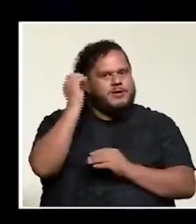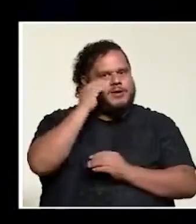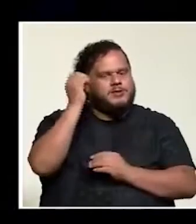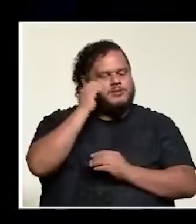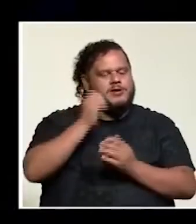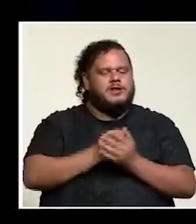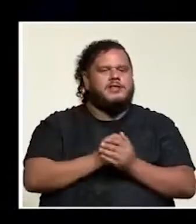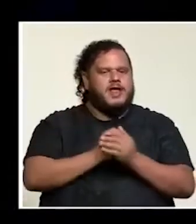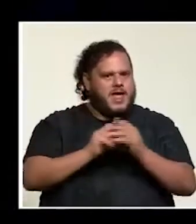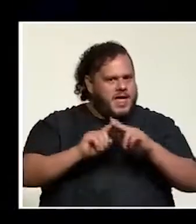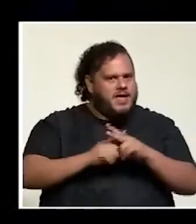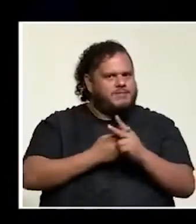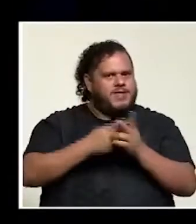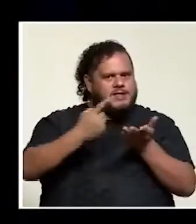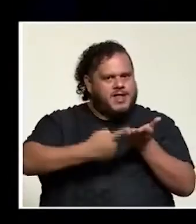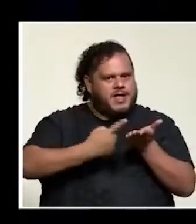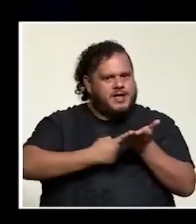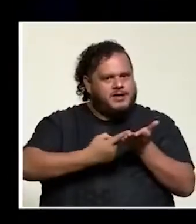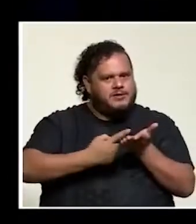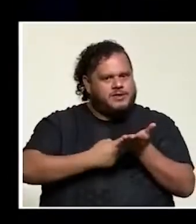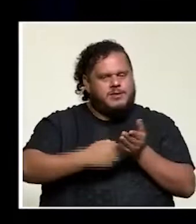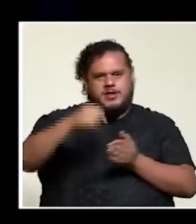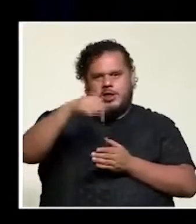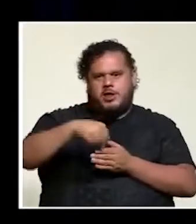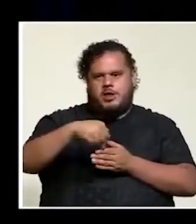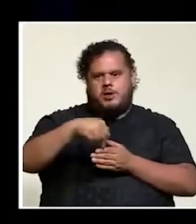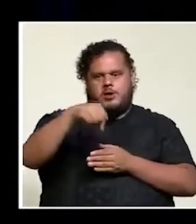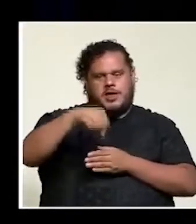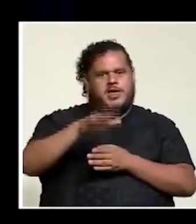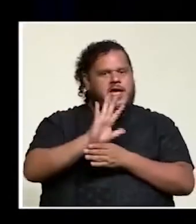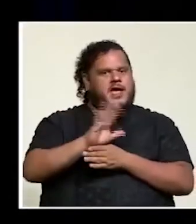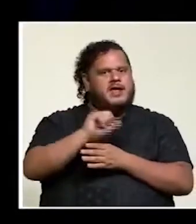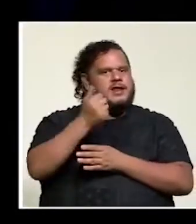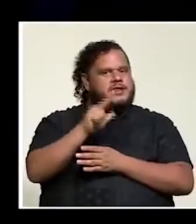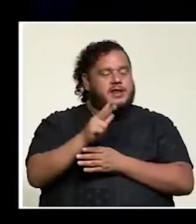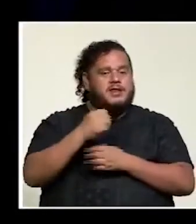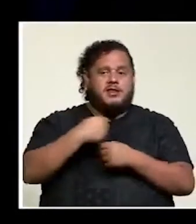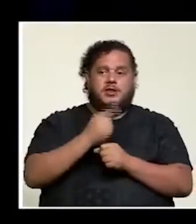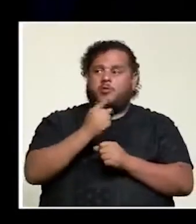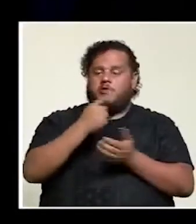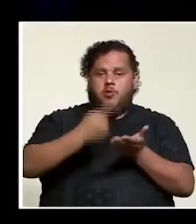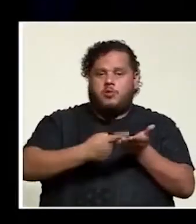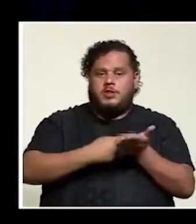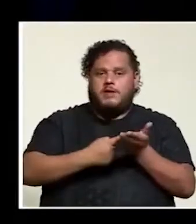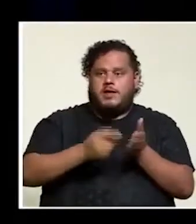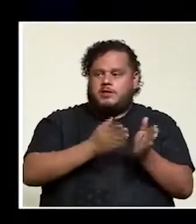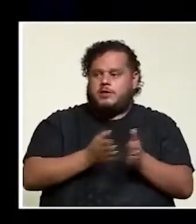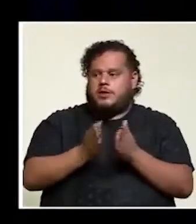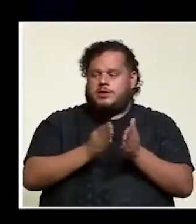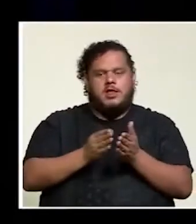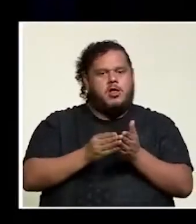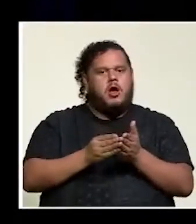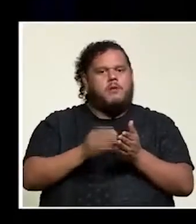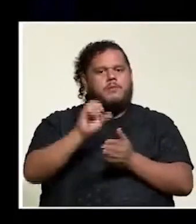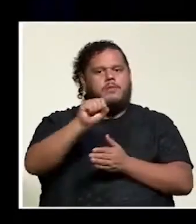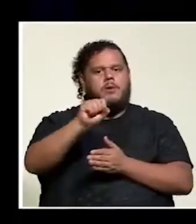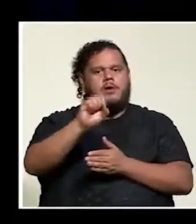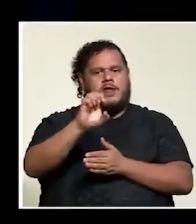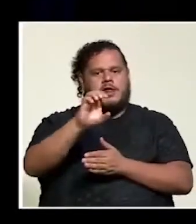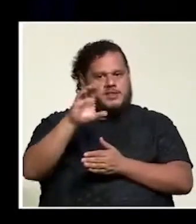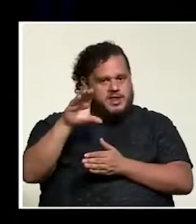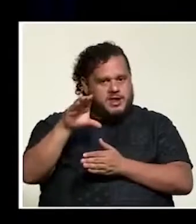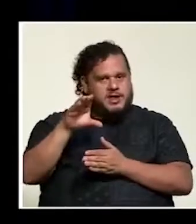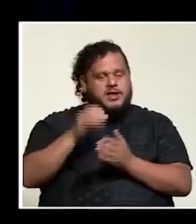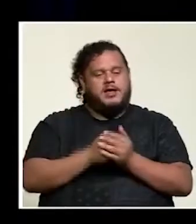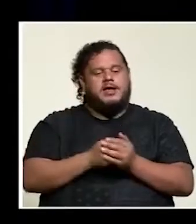opiniones surge en los debates. Y hoy aquí en Canal 13 transmitimos un debate organizado por el Sindicato de Trabajadores